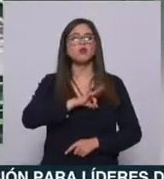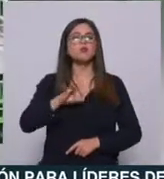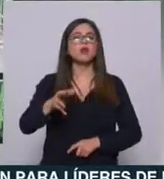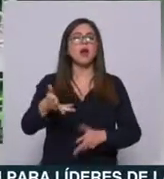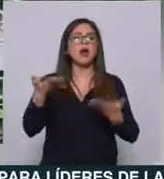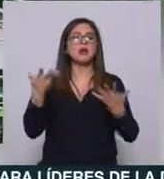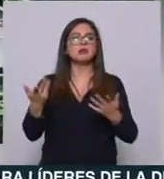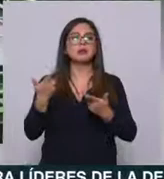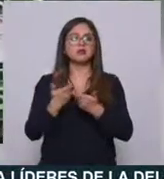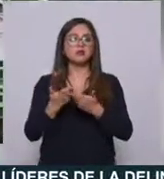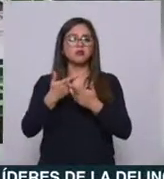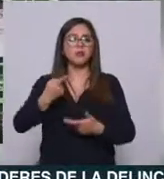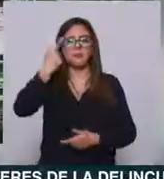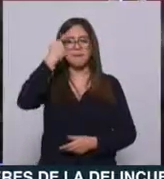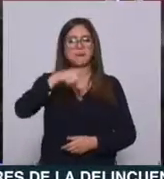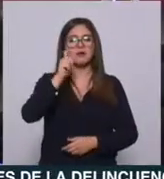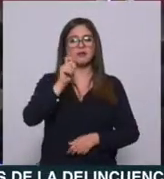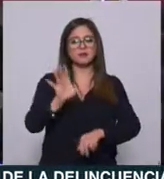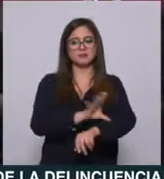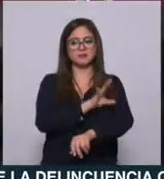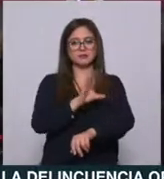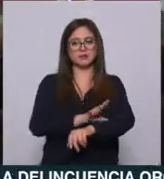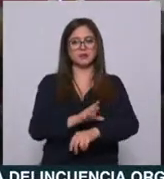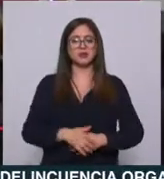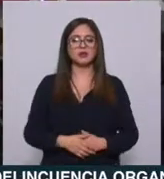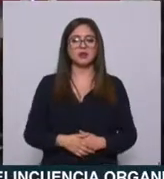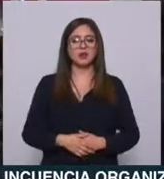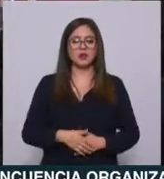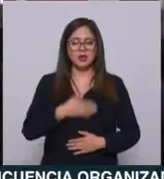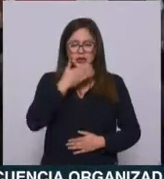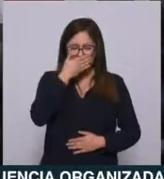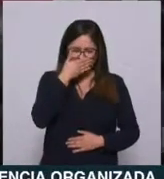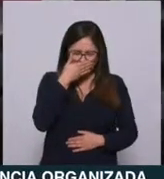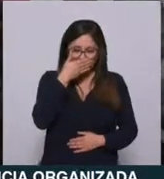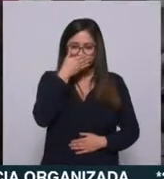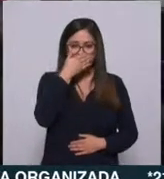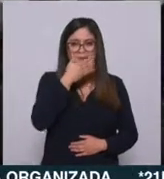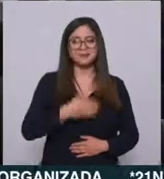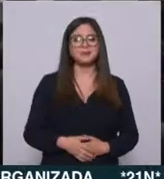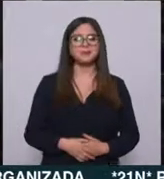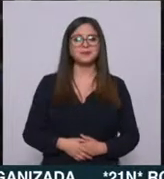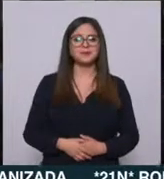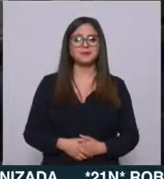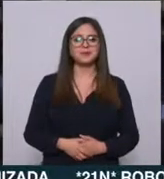y soberanía energética. Con imágenes de Liber Rodríguez, Eric Pinto, 21 Noticias.